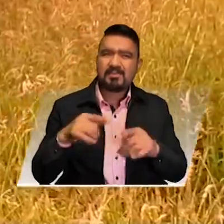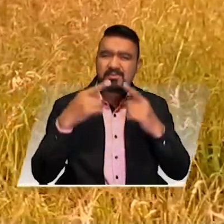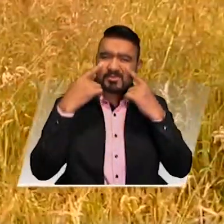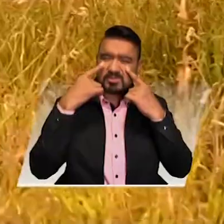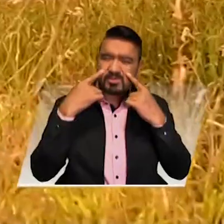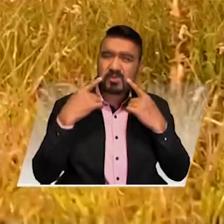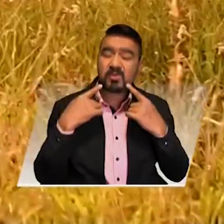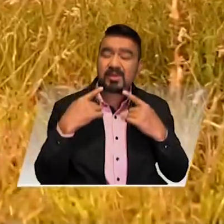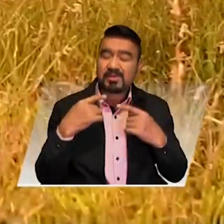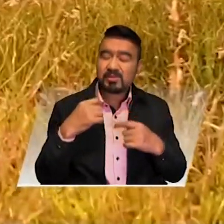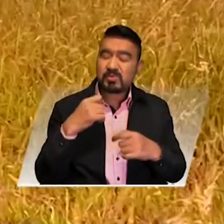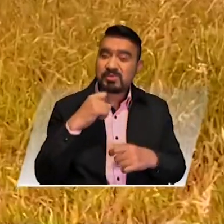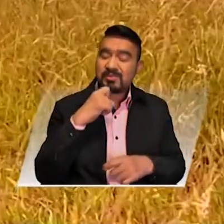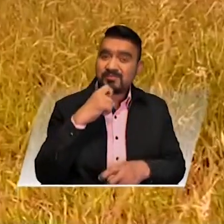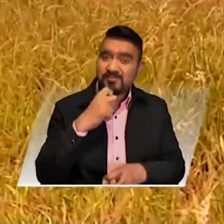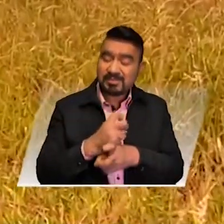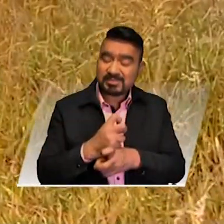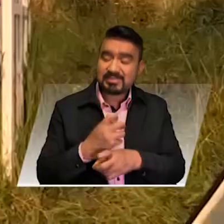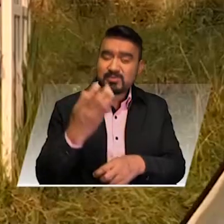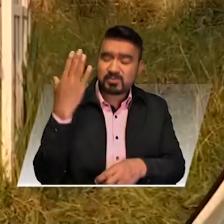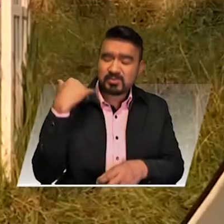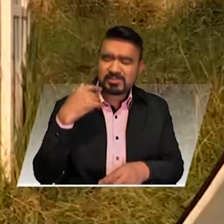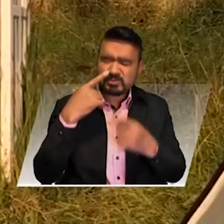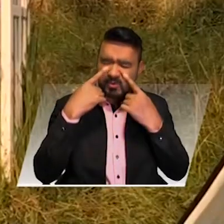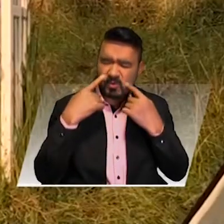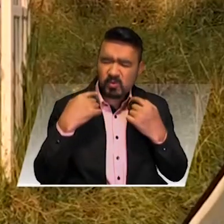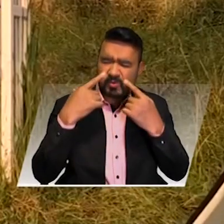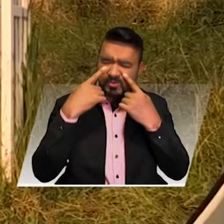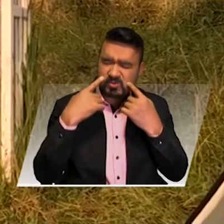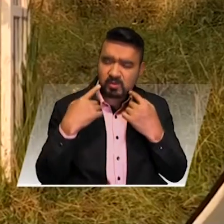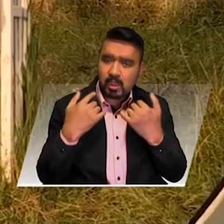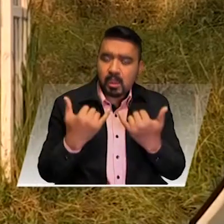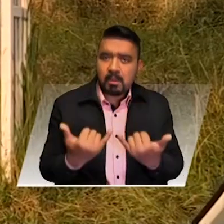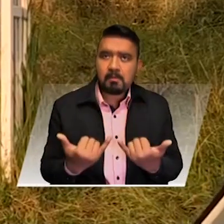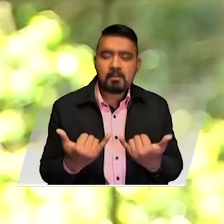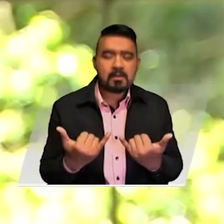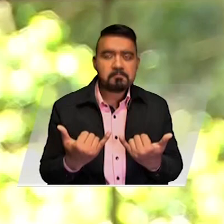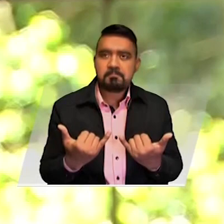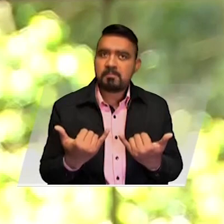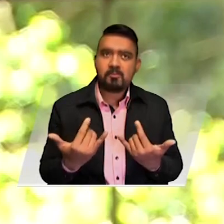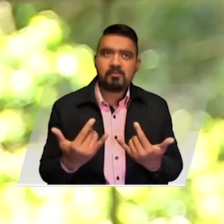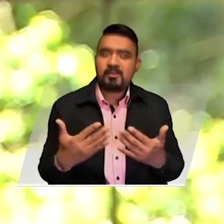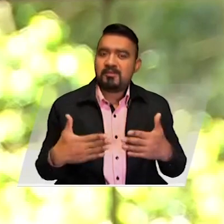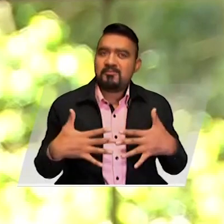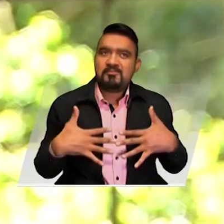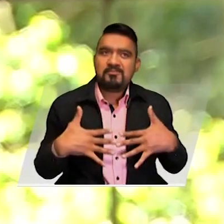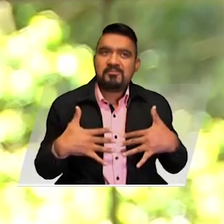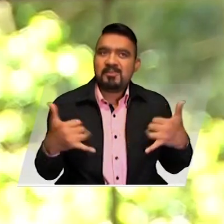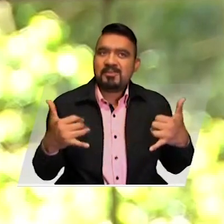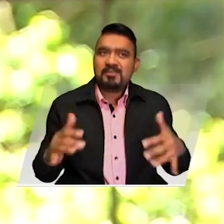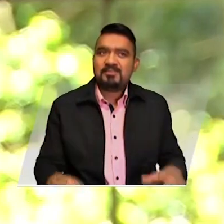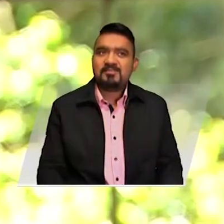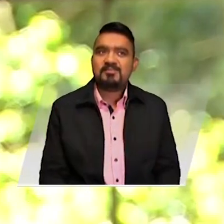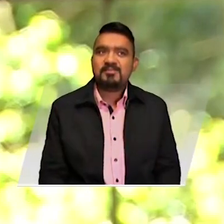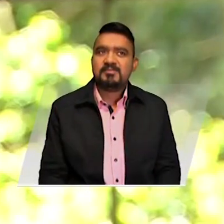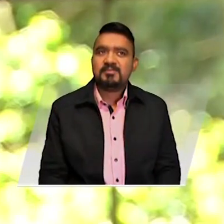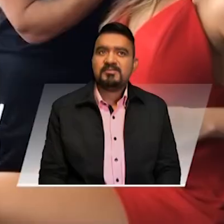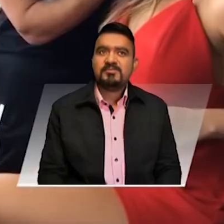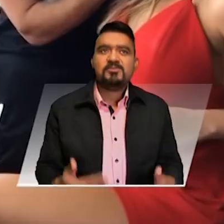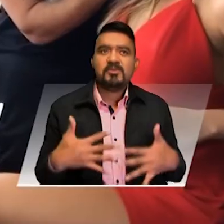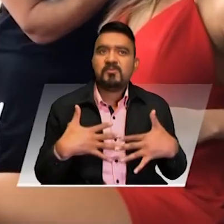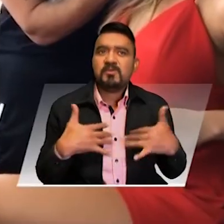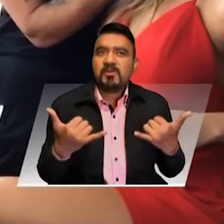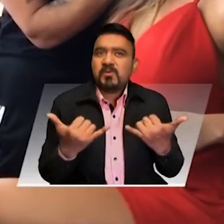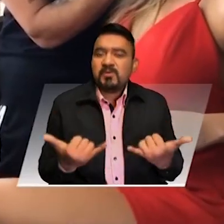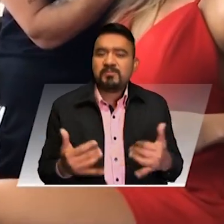episodios muy fuertes y malucos en la vida, ahora son absolutamente toda mi felicidad. Te lo juro que yo no me cambio por nada.